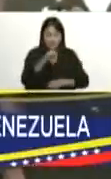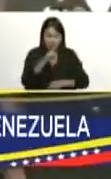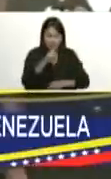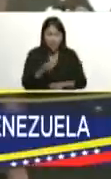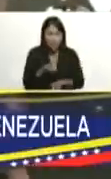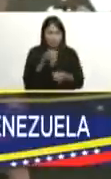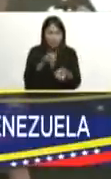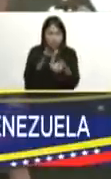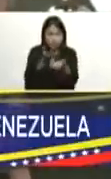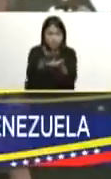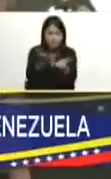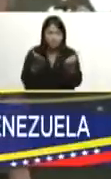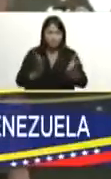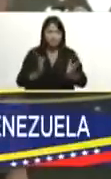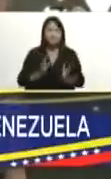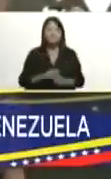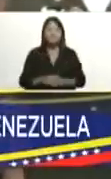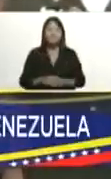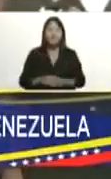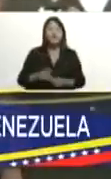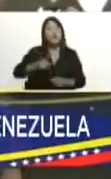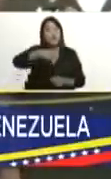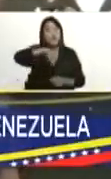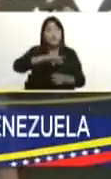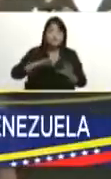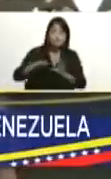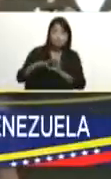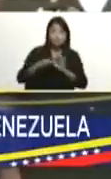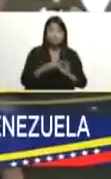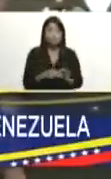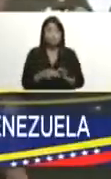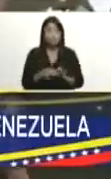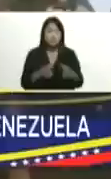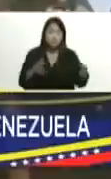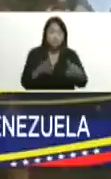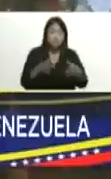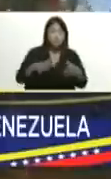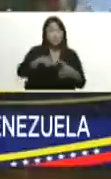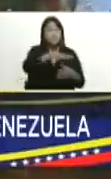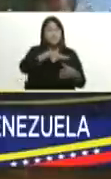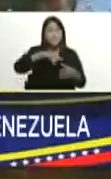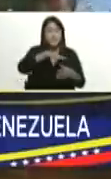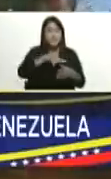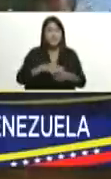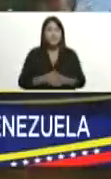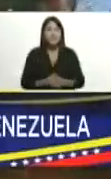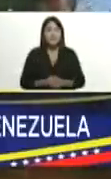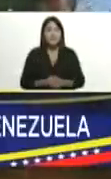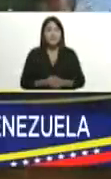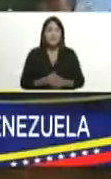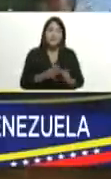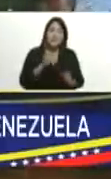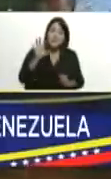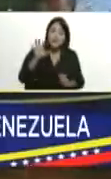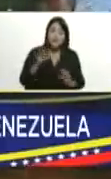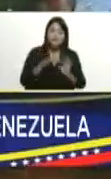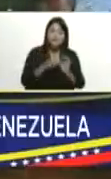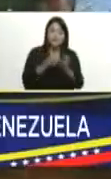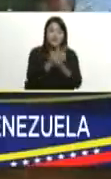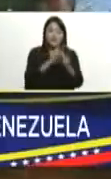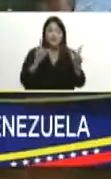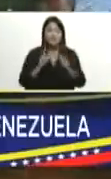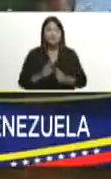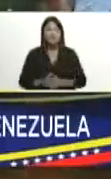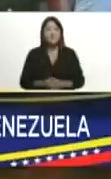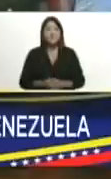aquí en un solo y unísono conjunto de patria, de unidad y de libertad. Eso es lo que